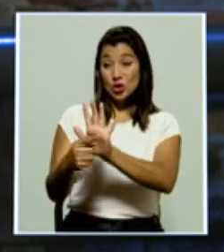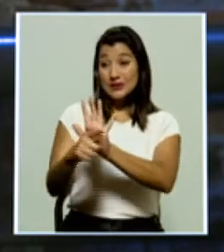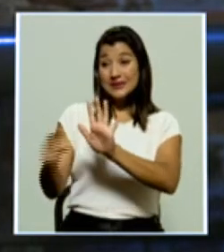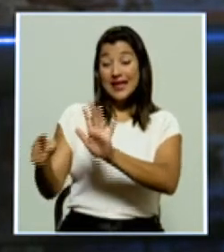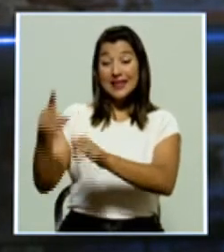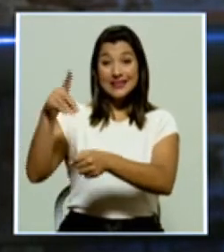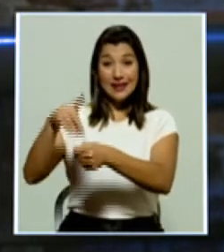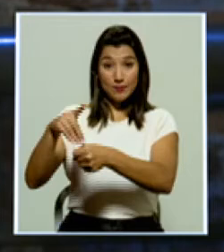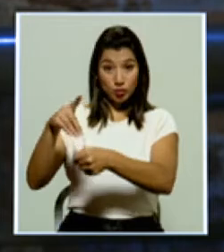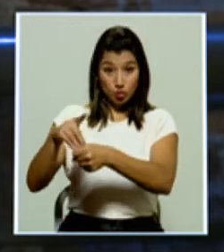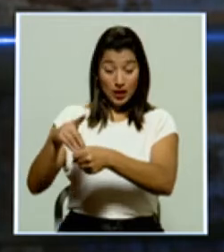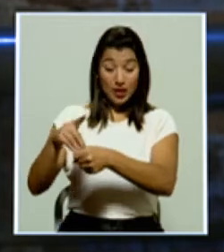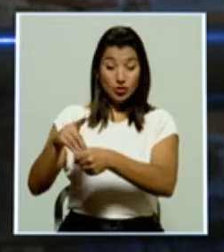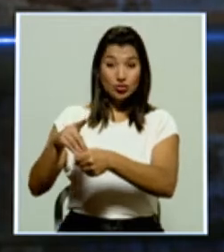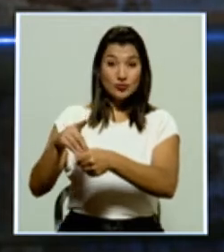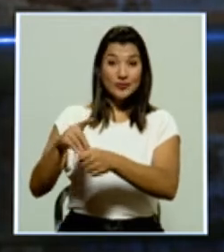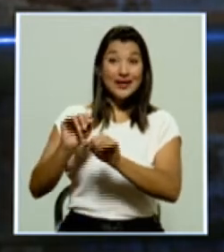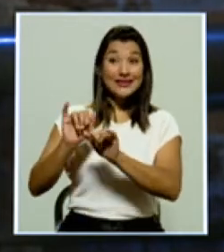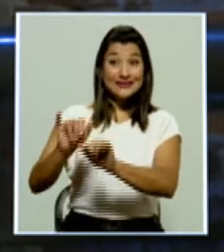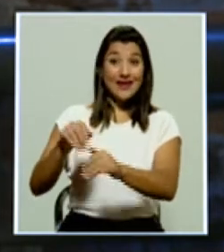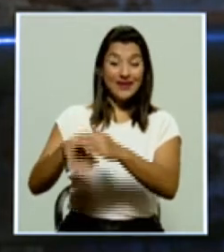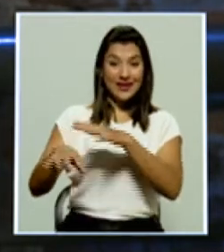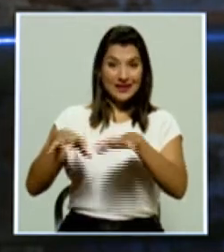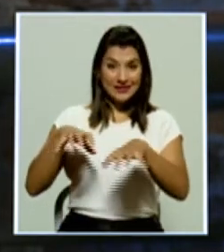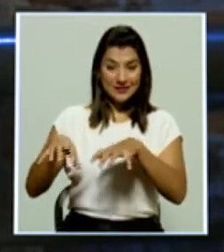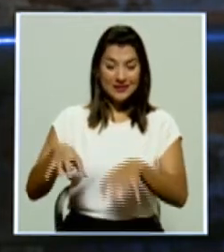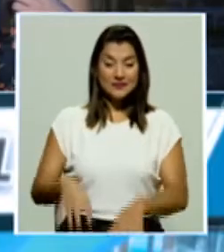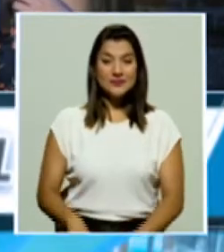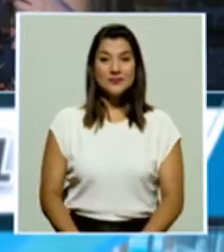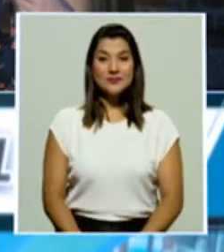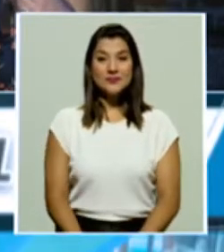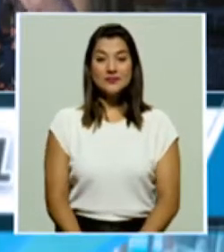diputados que se encontraban precisamente en el evento.